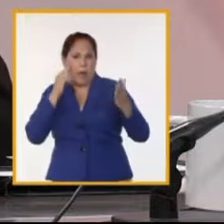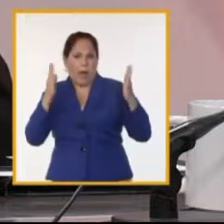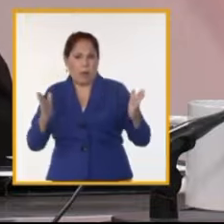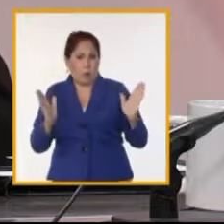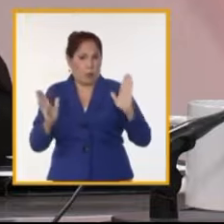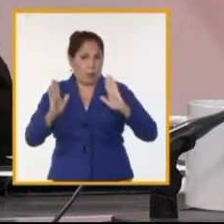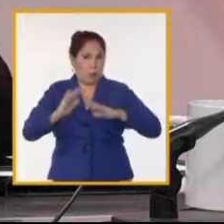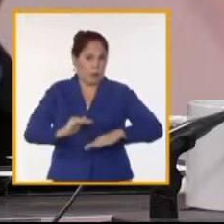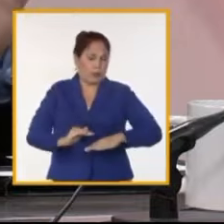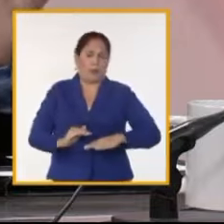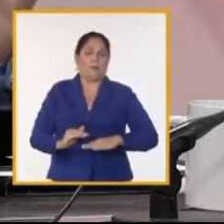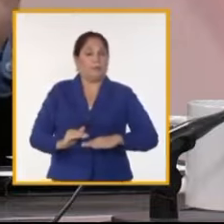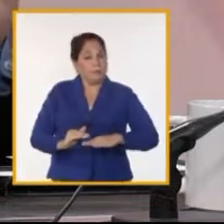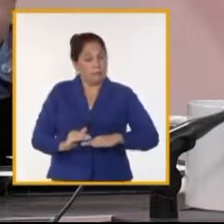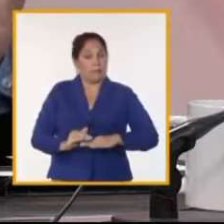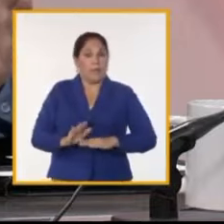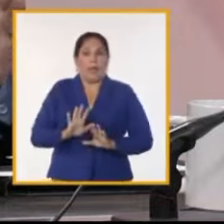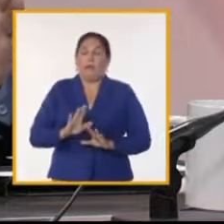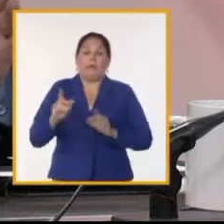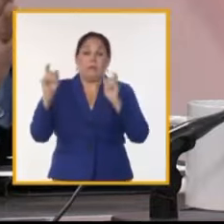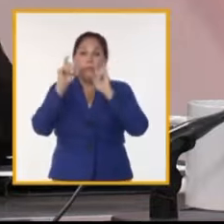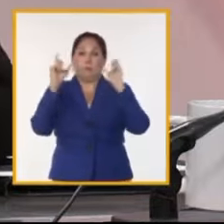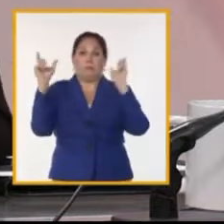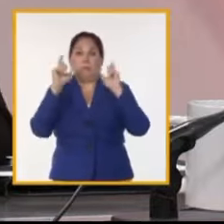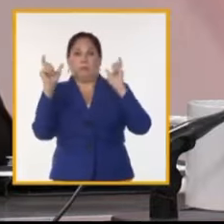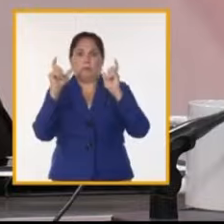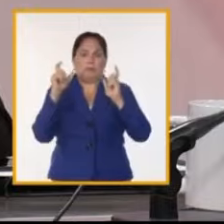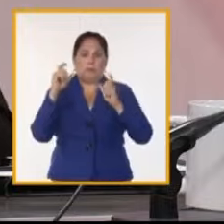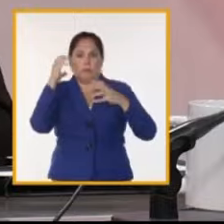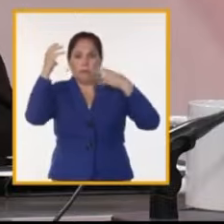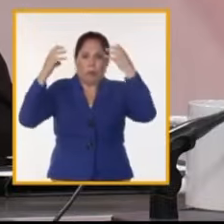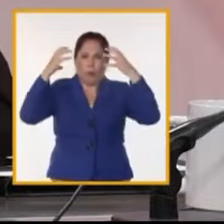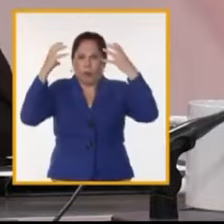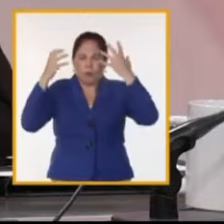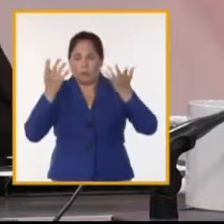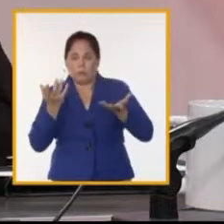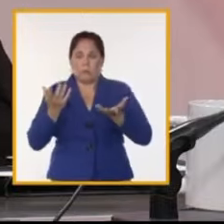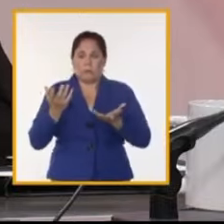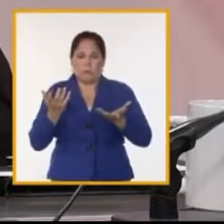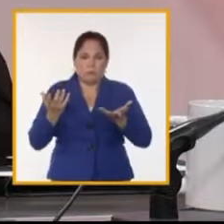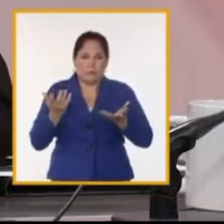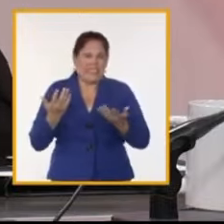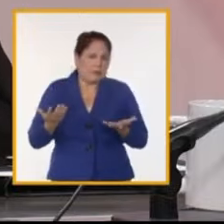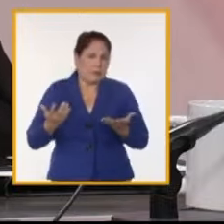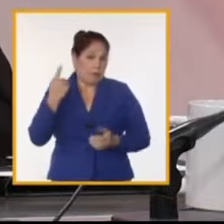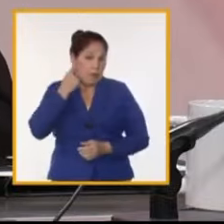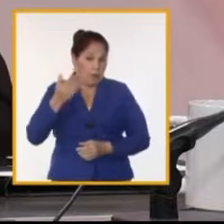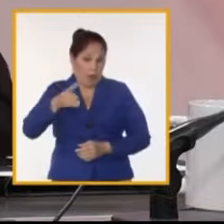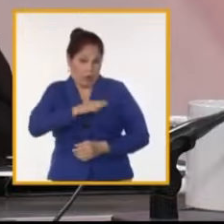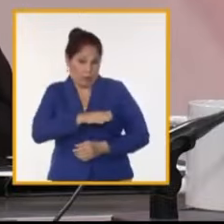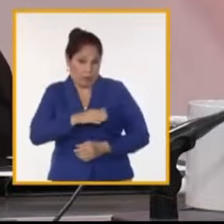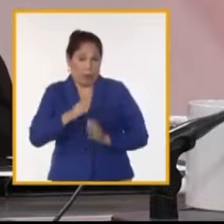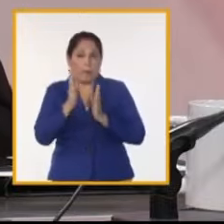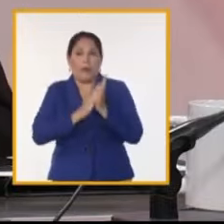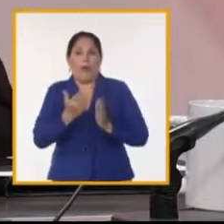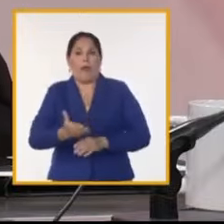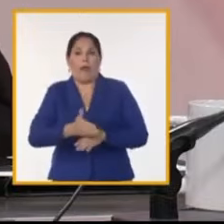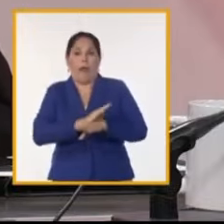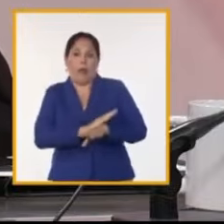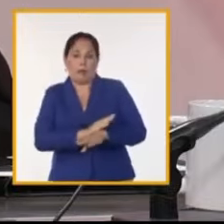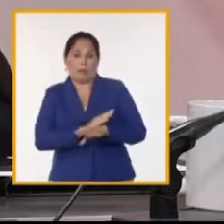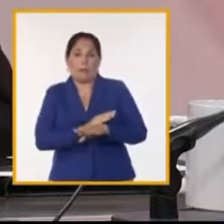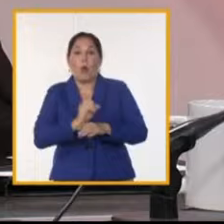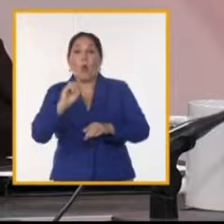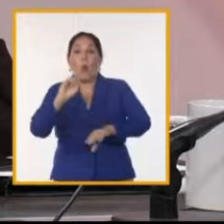del departamento de estado ya ha creado muchísimos escosor y algunos recuerdan que un año antes unos meses antes de Que Barack